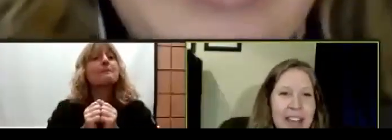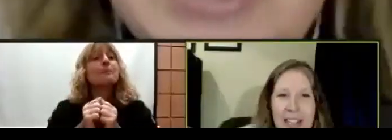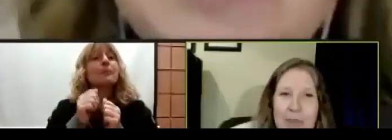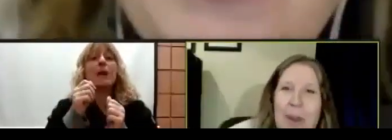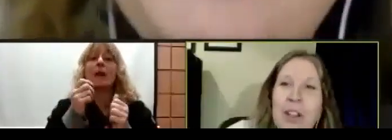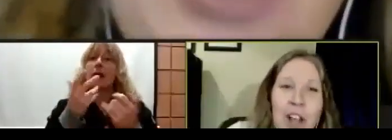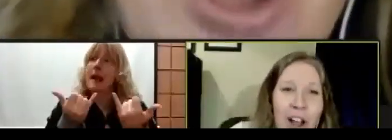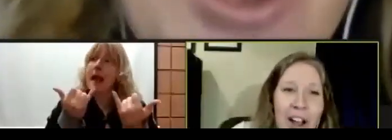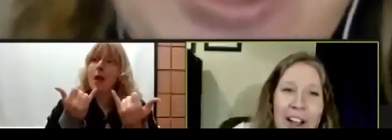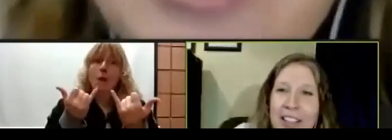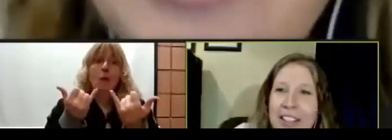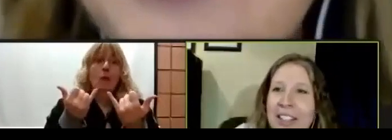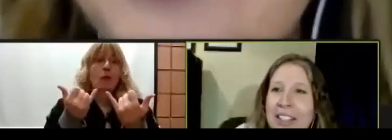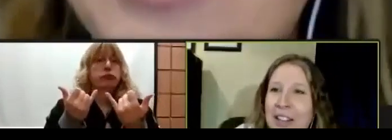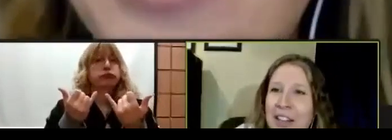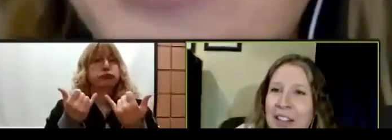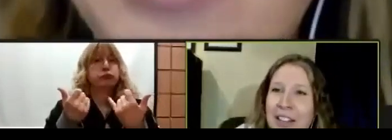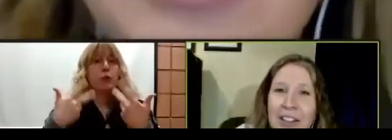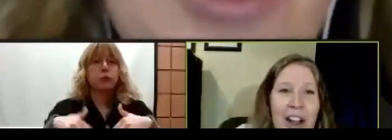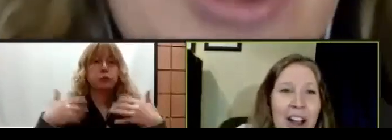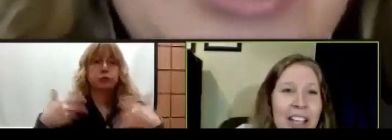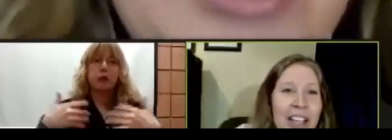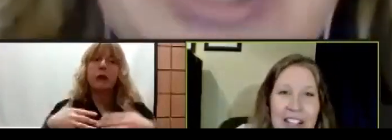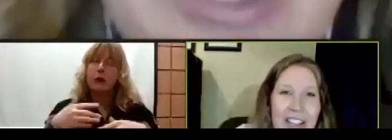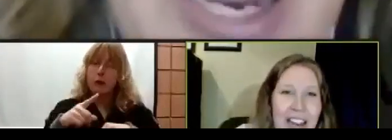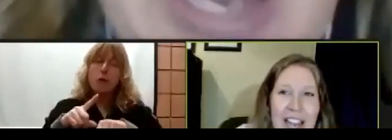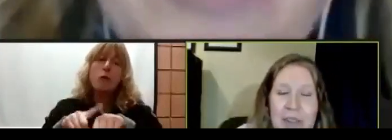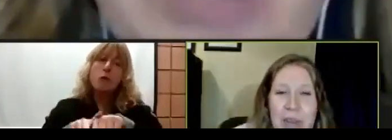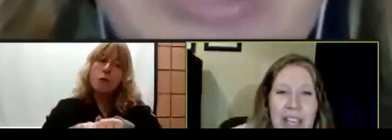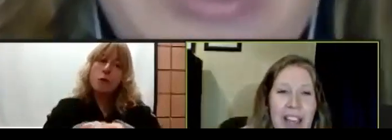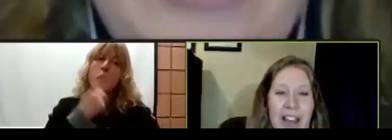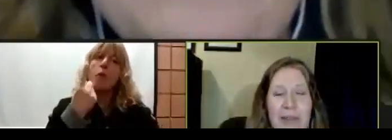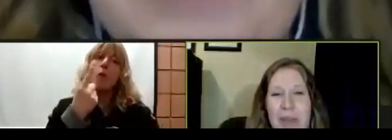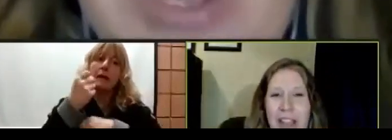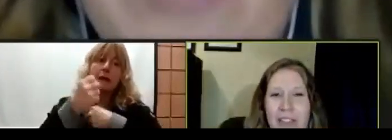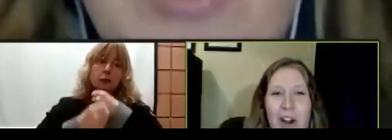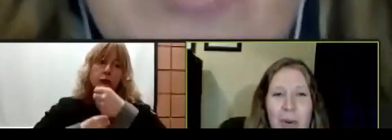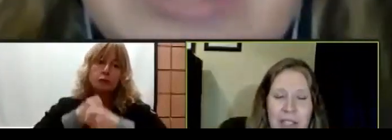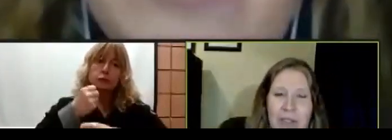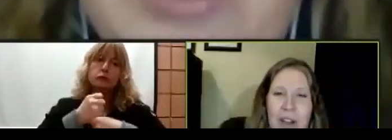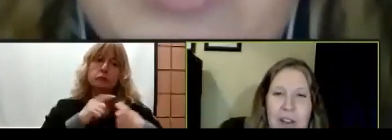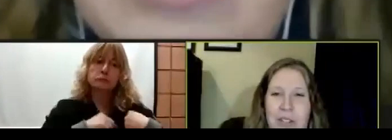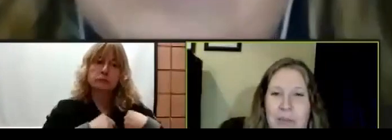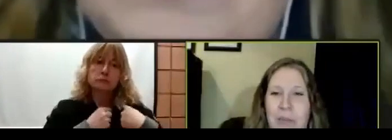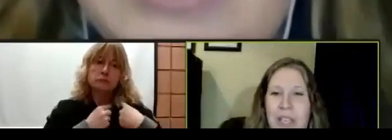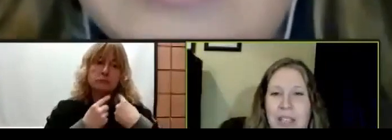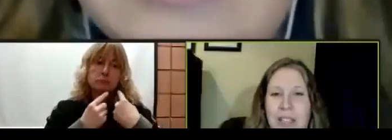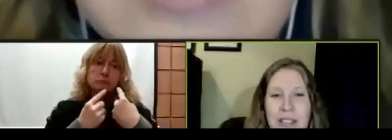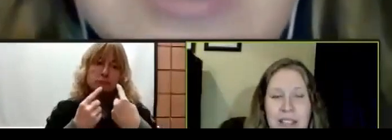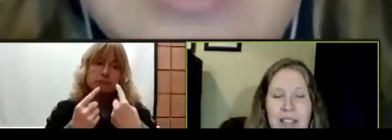entonces saben ha sido un año bien largo y siempre